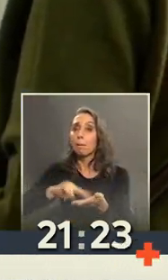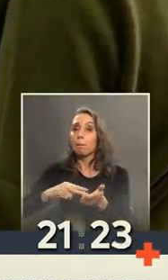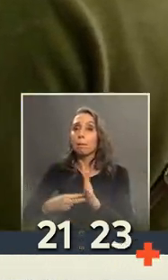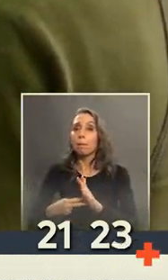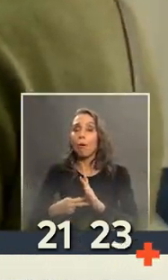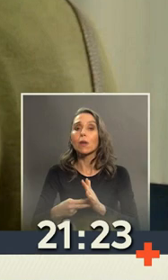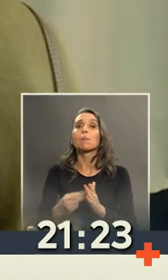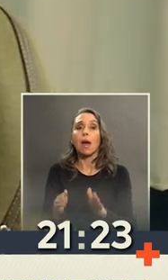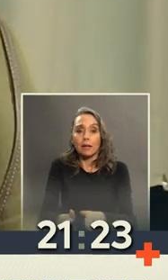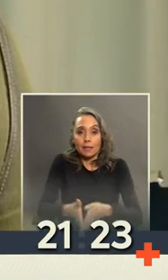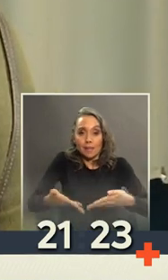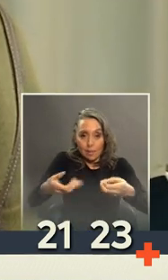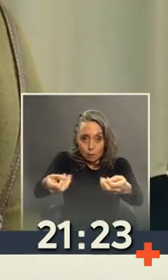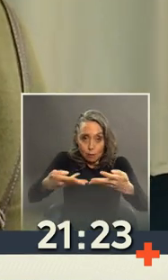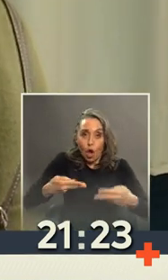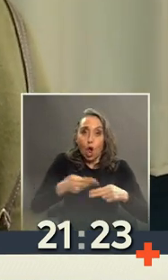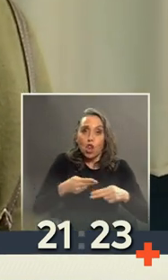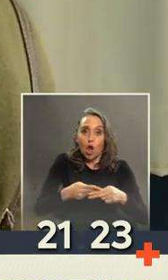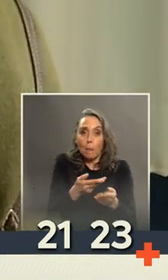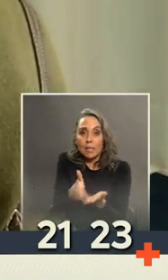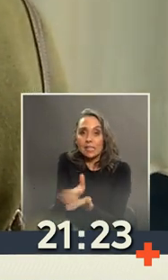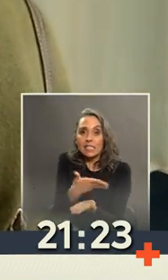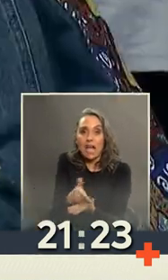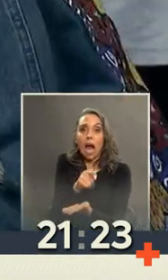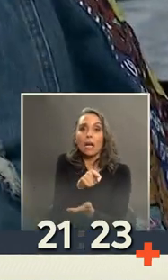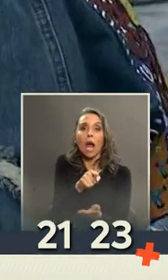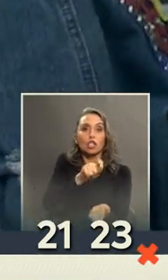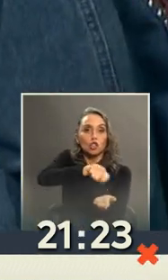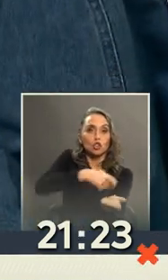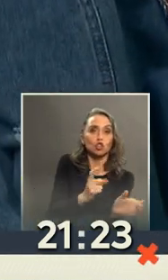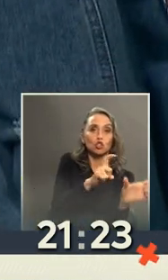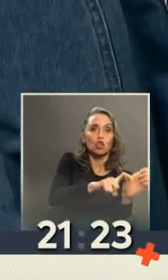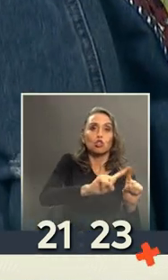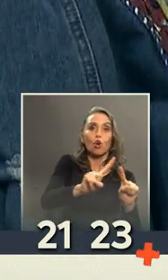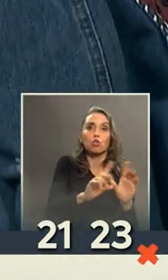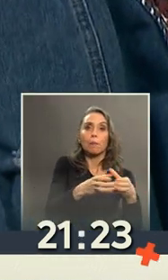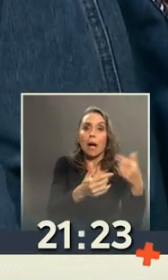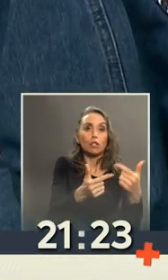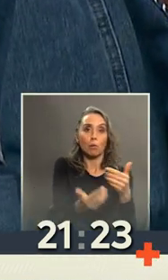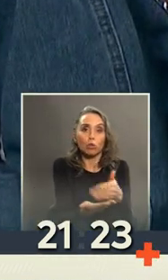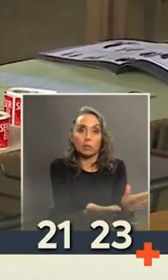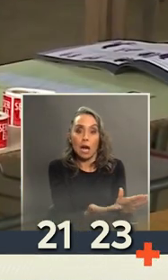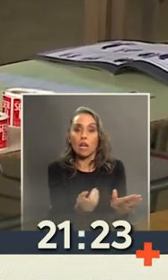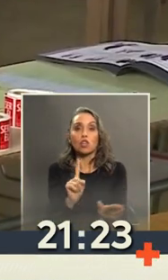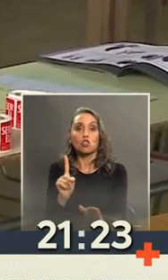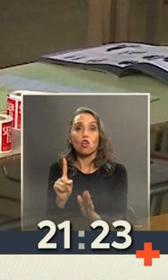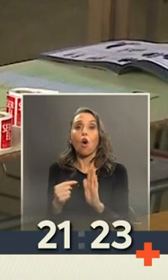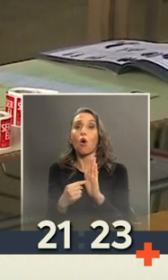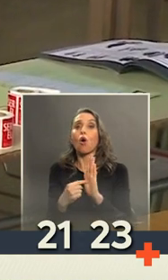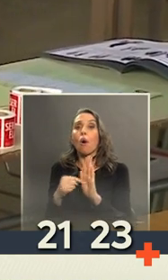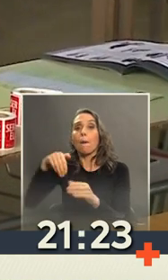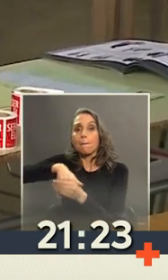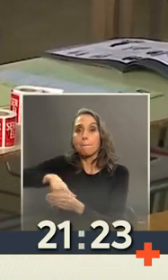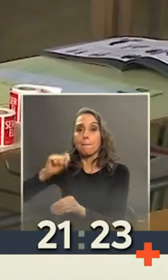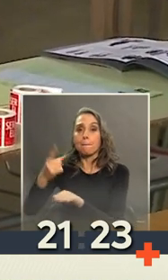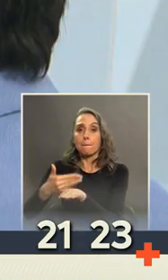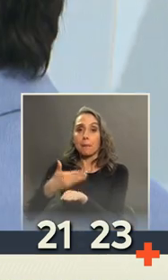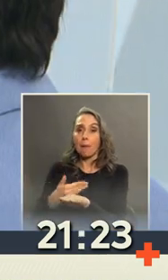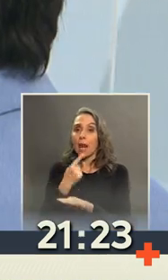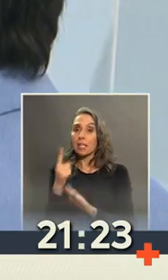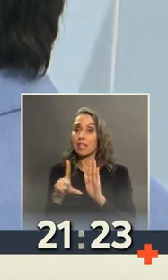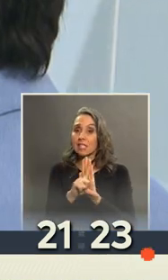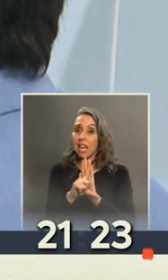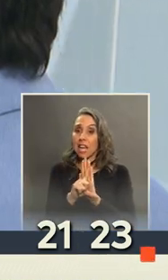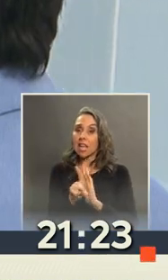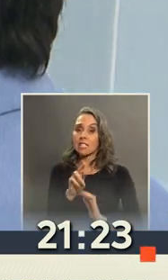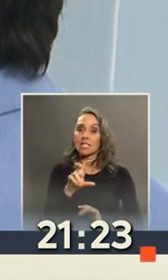el padrón electoral para excluir a militantes de otros partidos, tarea compleja, pues al no ser primaria legal, no contarían con la ayuda del CERVEL. Este es un